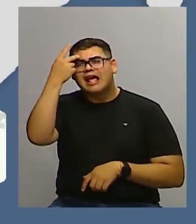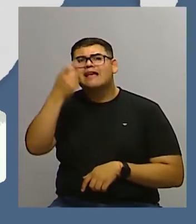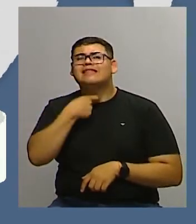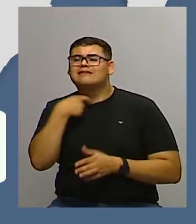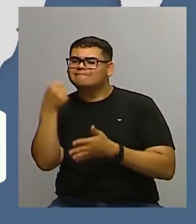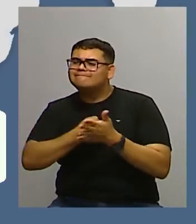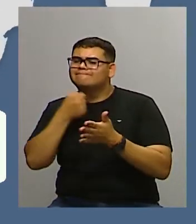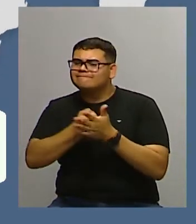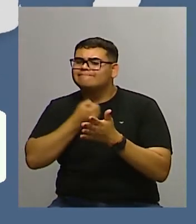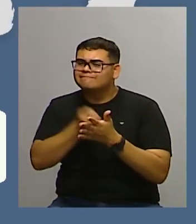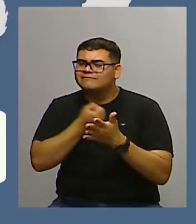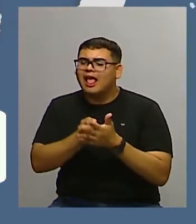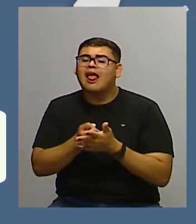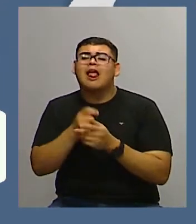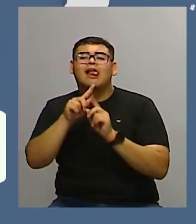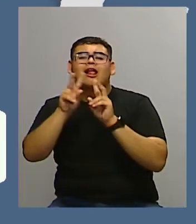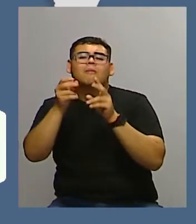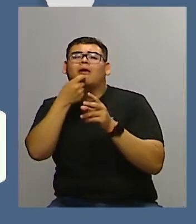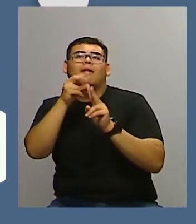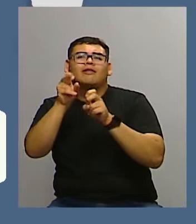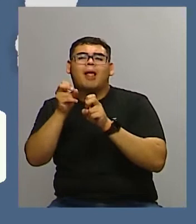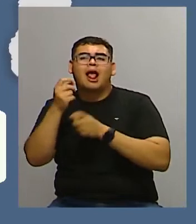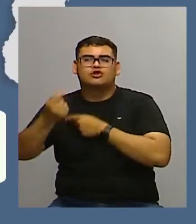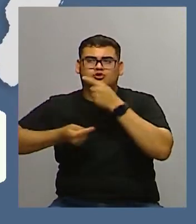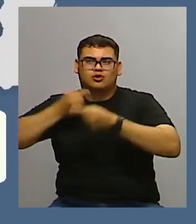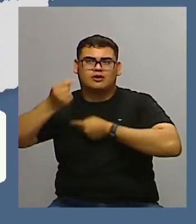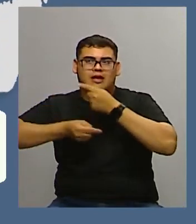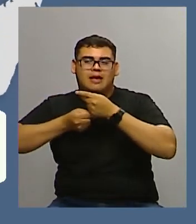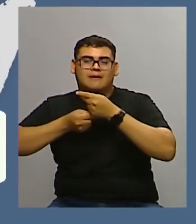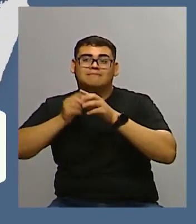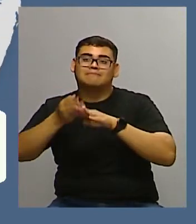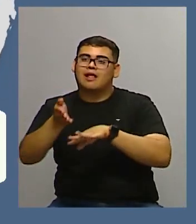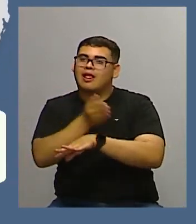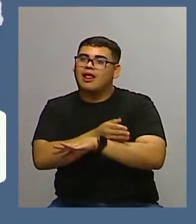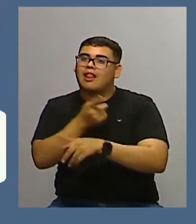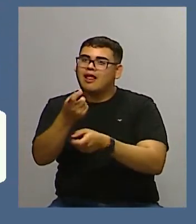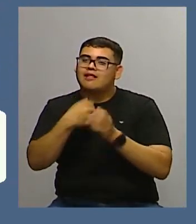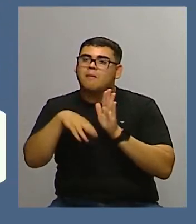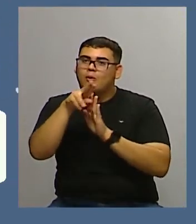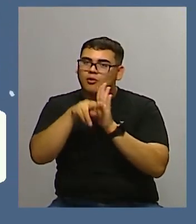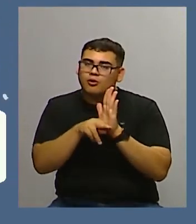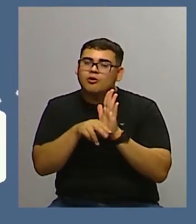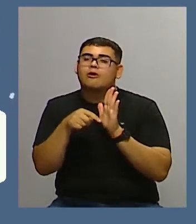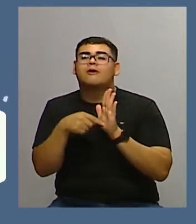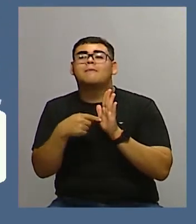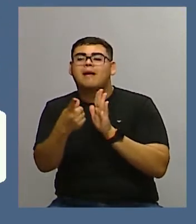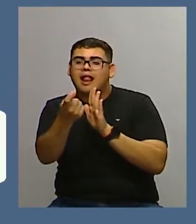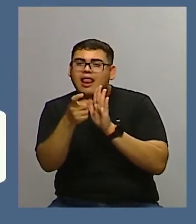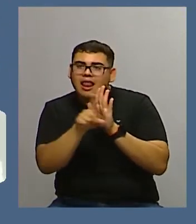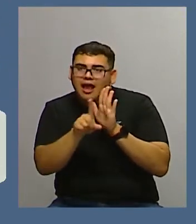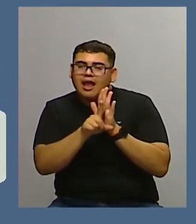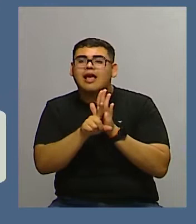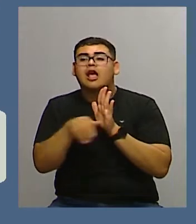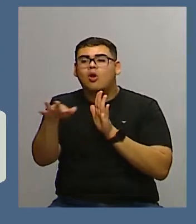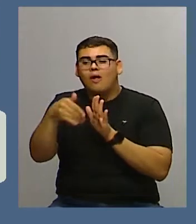acciones cotidianas en esto de la sostenibilidad, necesitamos principios rectores, necesitamos normativas, necesitamos aparatos de consulta